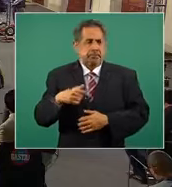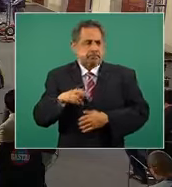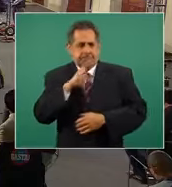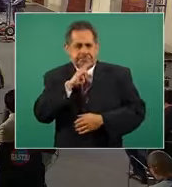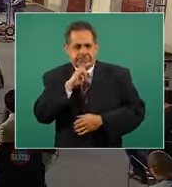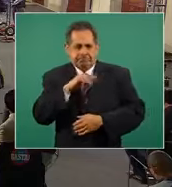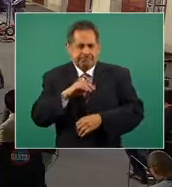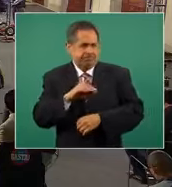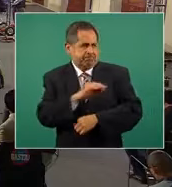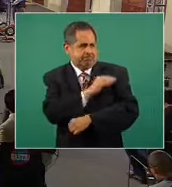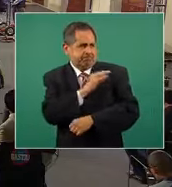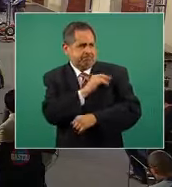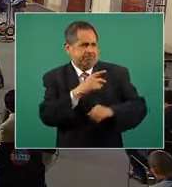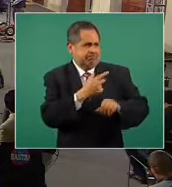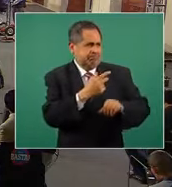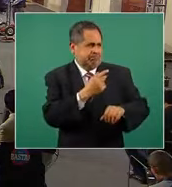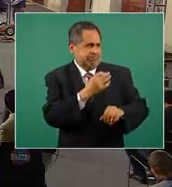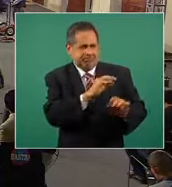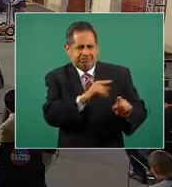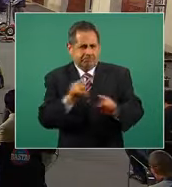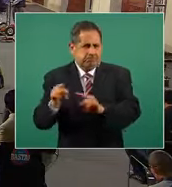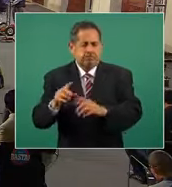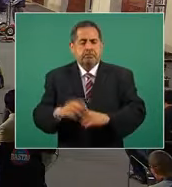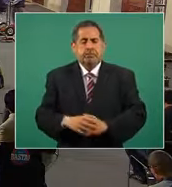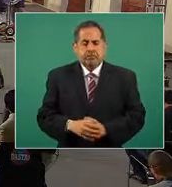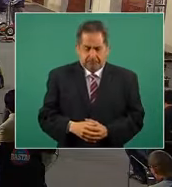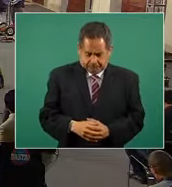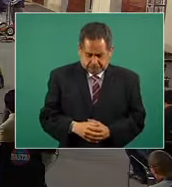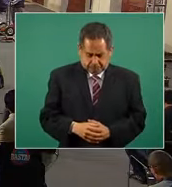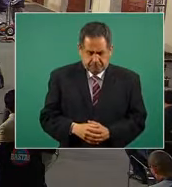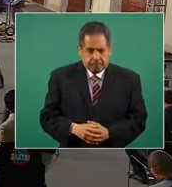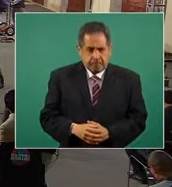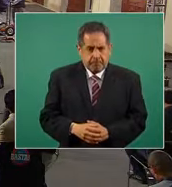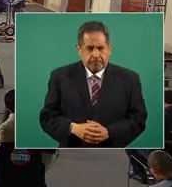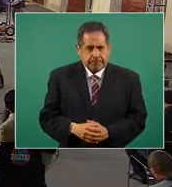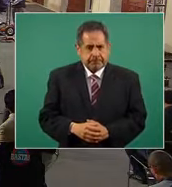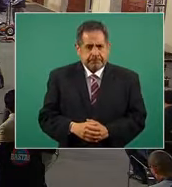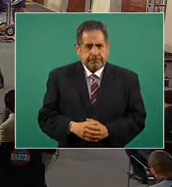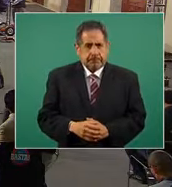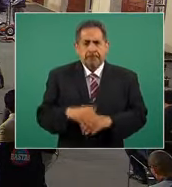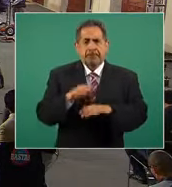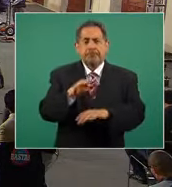todas. La siguiente. Respecto a los eventos